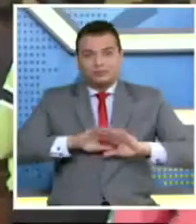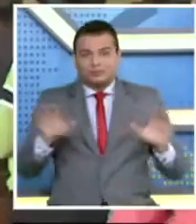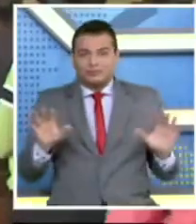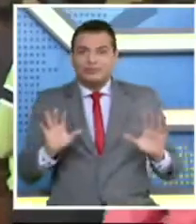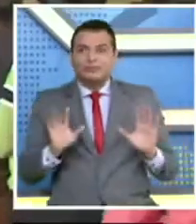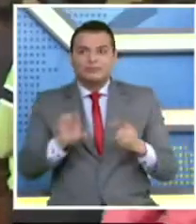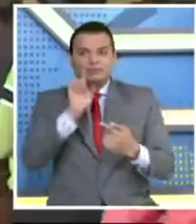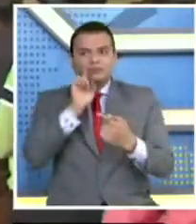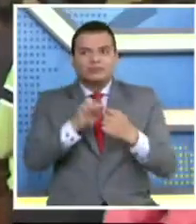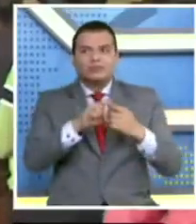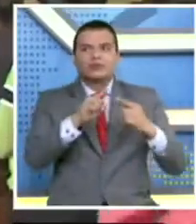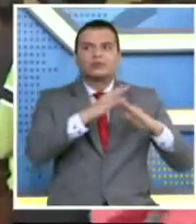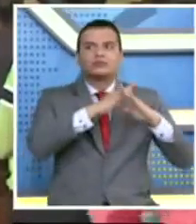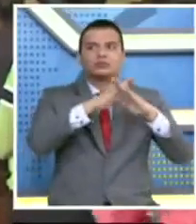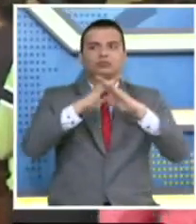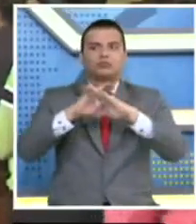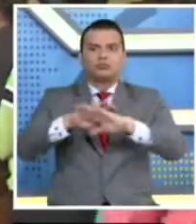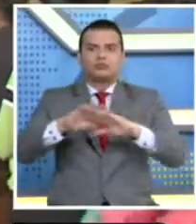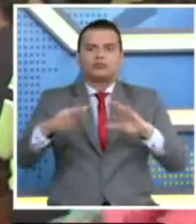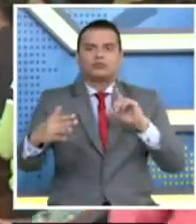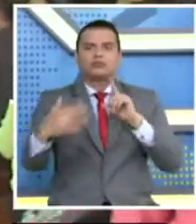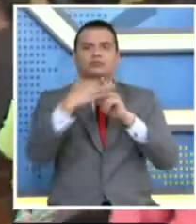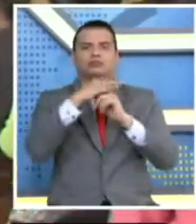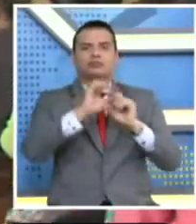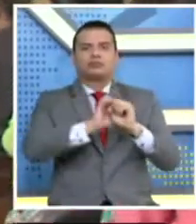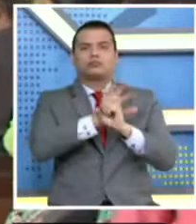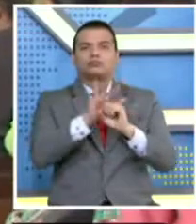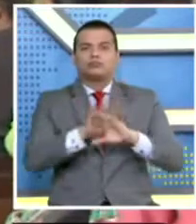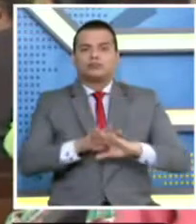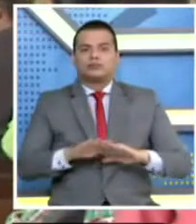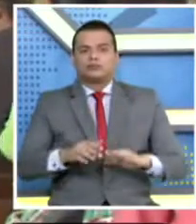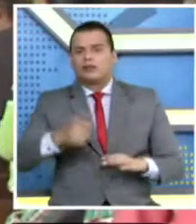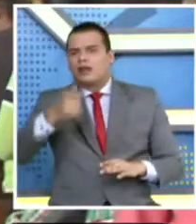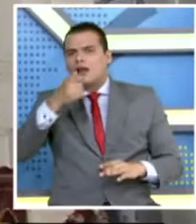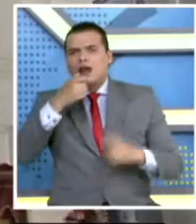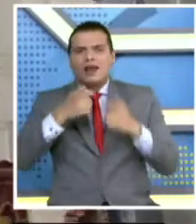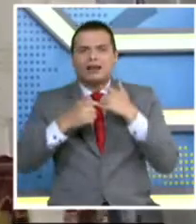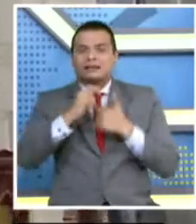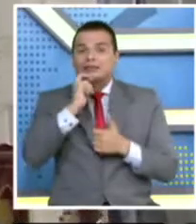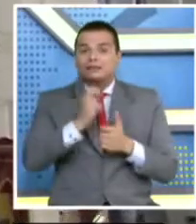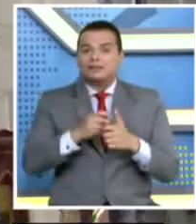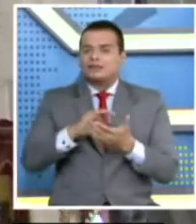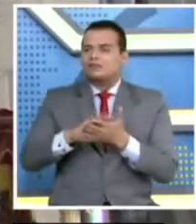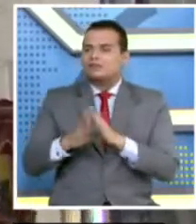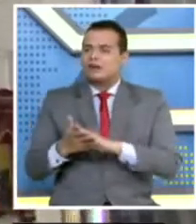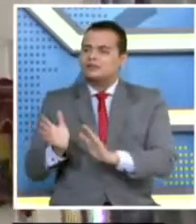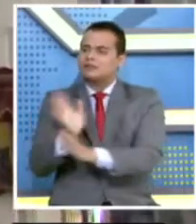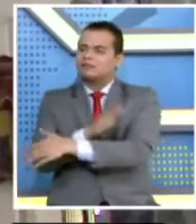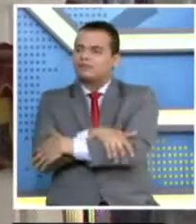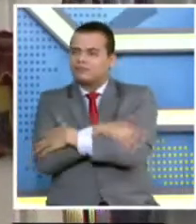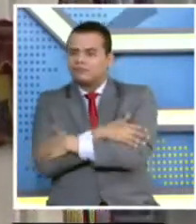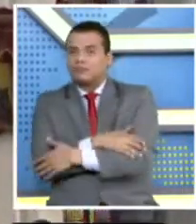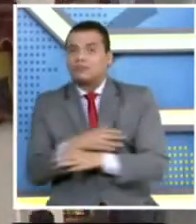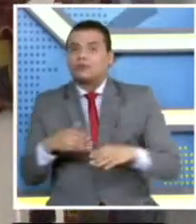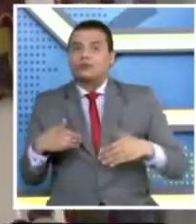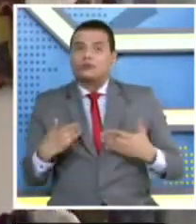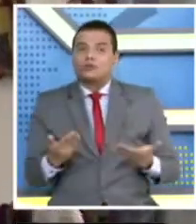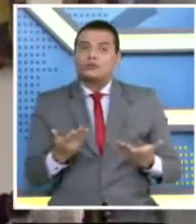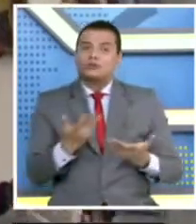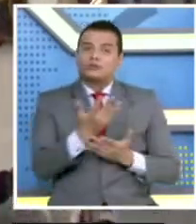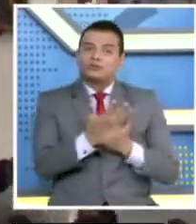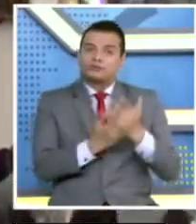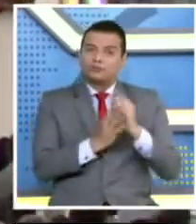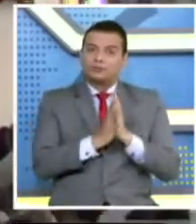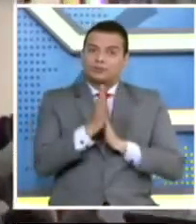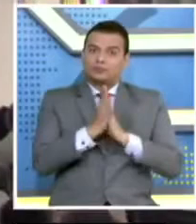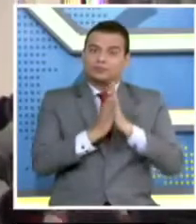evitar contagios de COVID-19. El momento de la comunión y la Santa Paz serán los más complejos, por lo que se estima que el sacerdote o pastor tendrán que limpiarse las manos